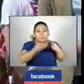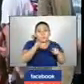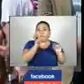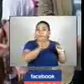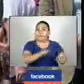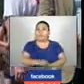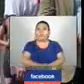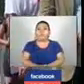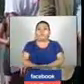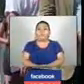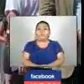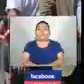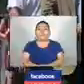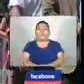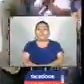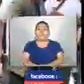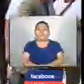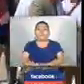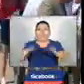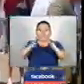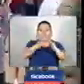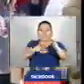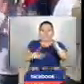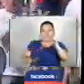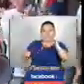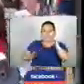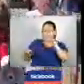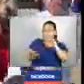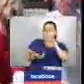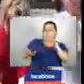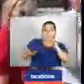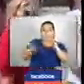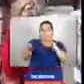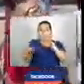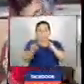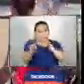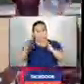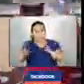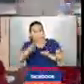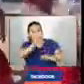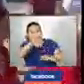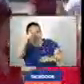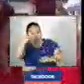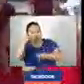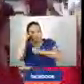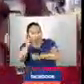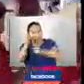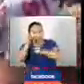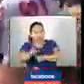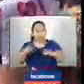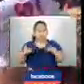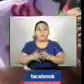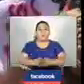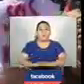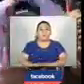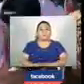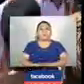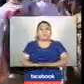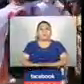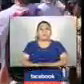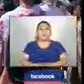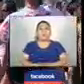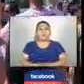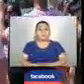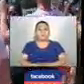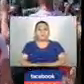conversaciones. ¡Ayúdanos! Frente a la Casa Blanca, un grupo de cubano-estadounidenses abogaba este martes por acciones concretas.